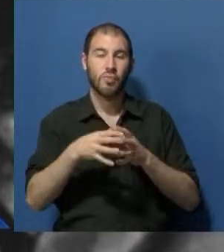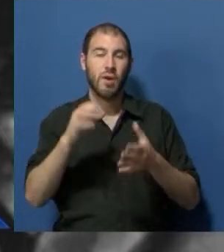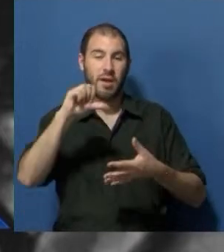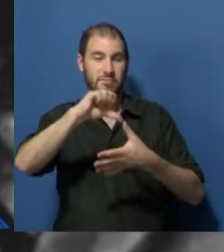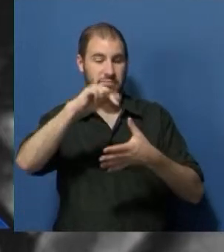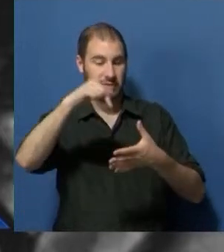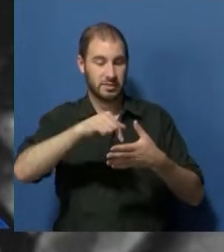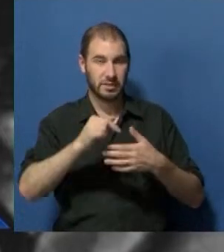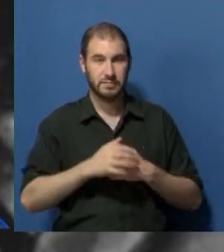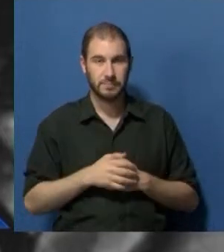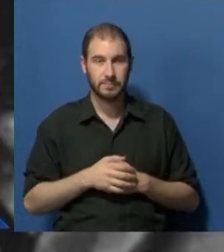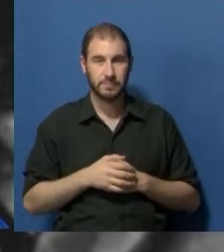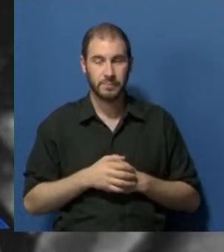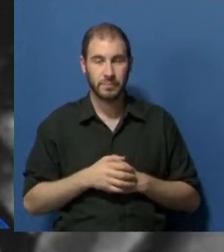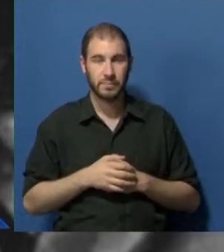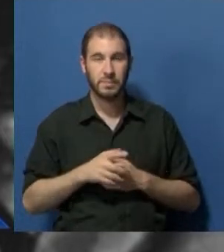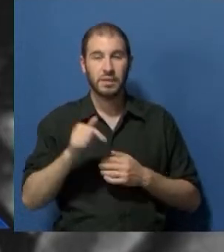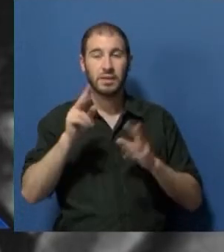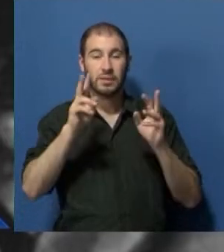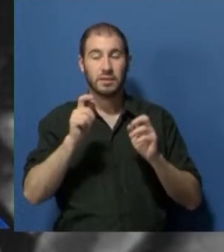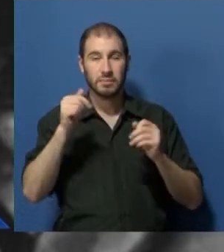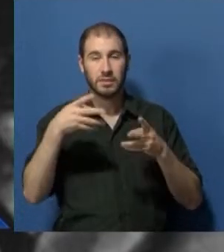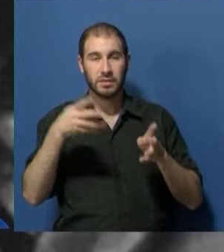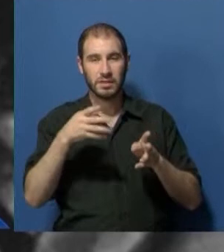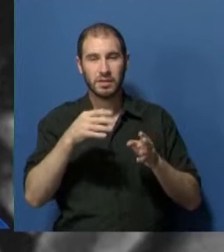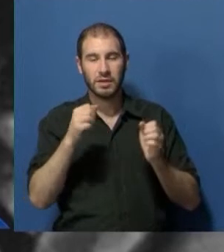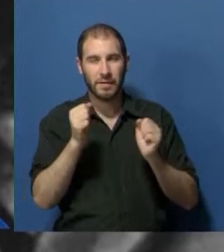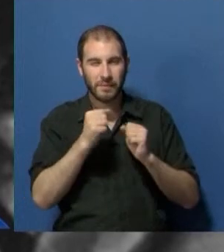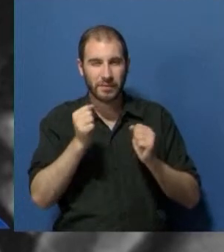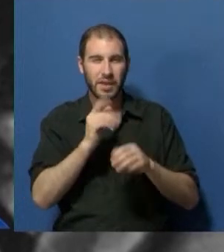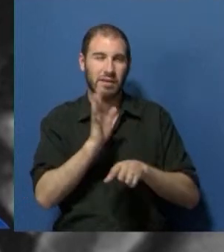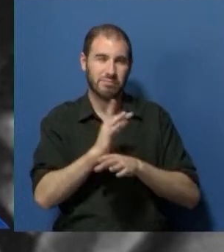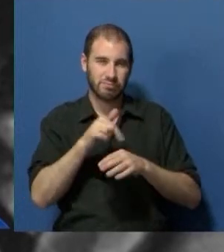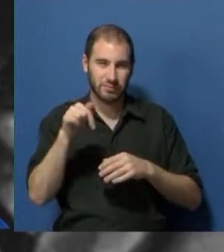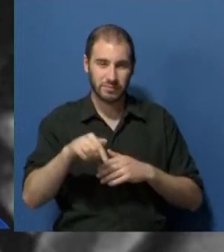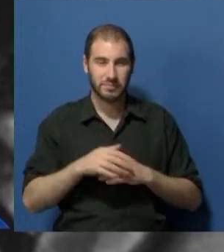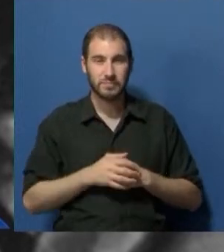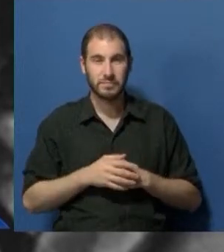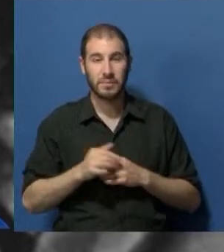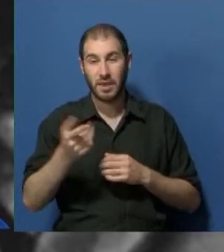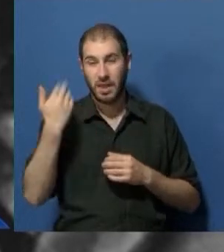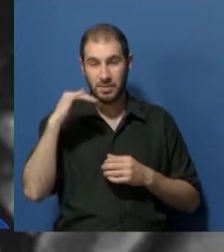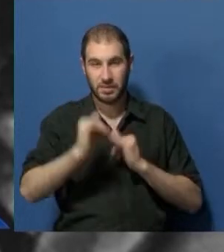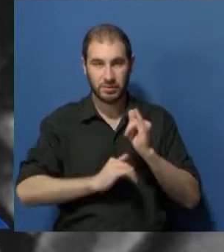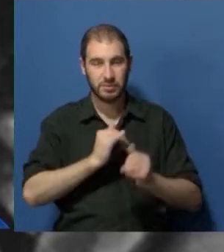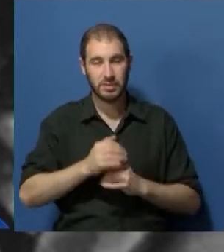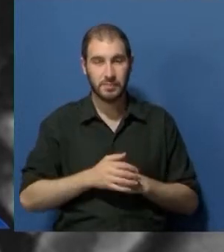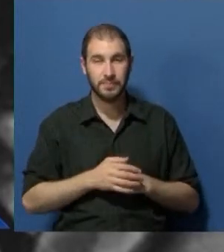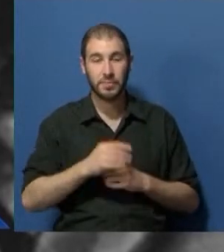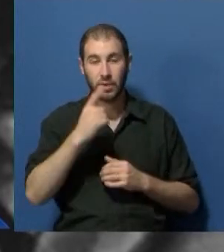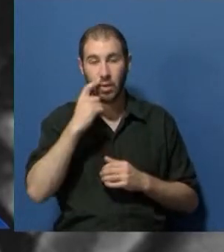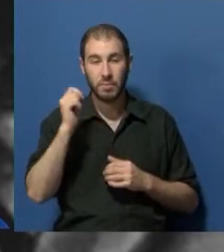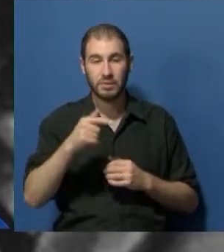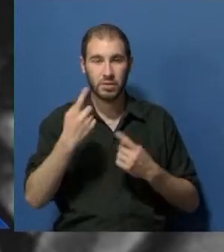latinoamericano y en medio de un ámbito de Guerra Fría, concretamente como se había planteado en esos tiempos, y Fidel es